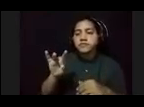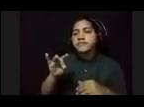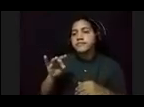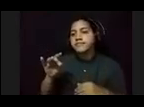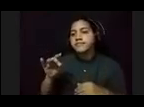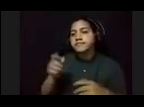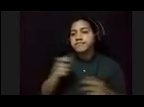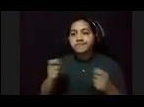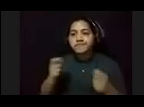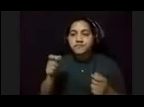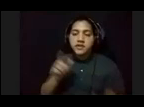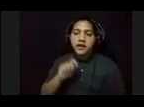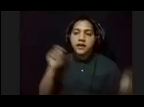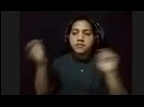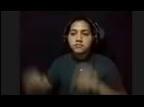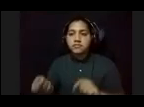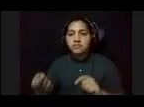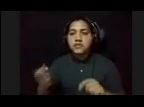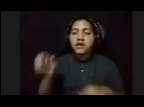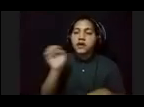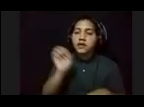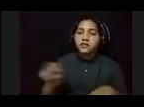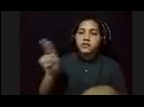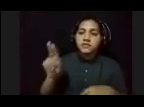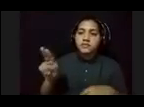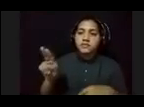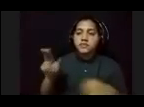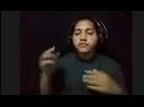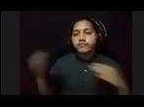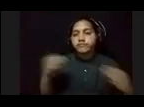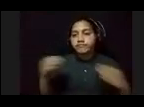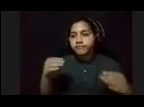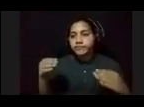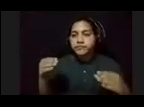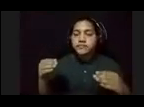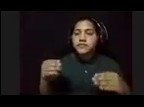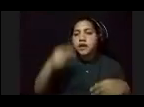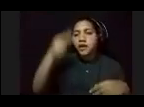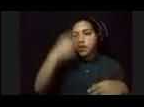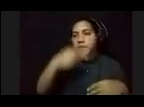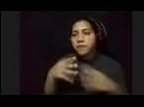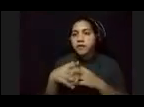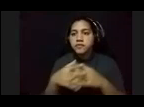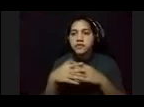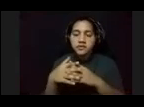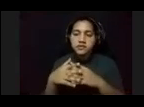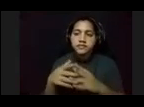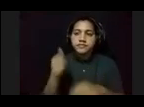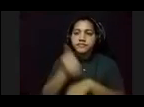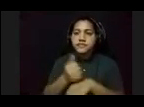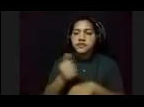pasó de España a Estados Unidos como consecuencia de la guerra hispanoamericana y lo dispuesto en el Tratado de